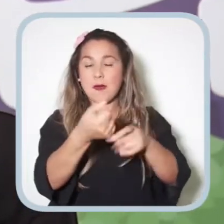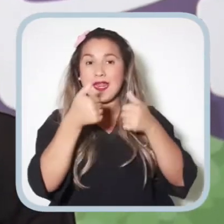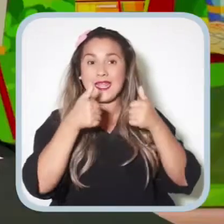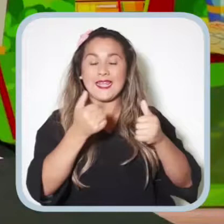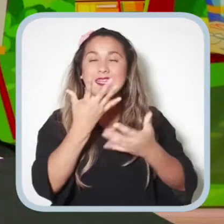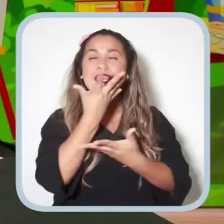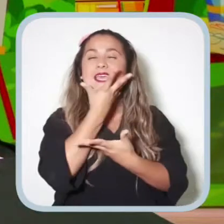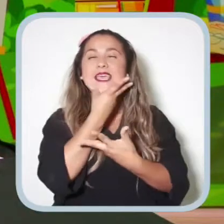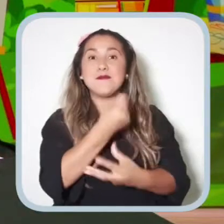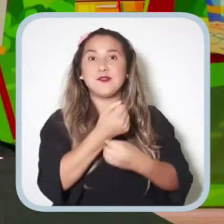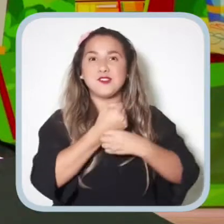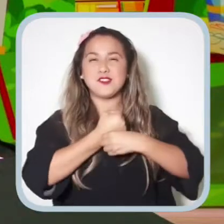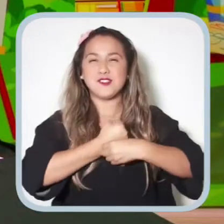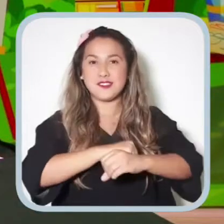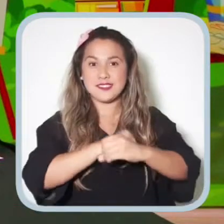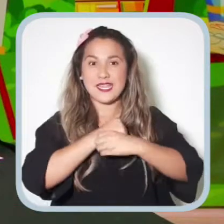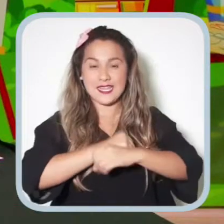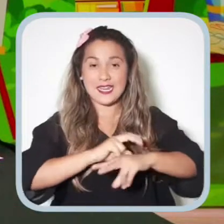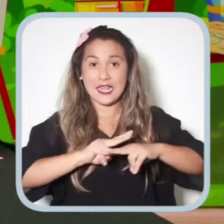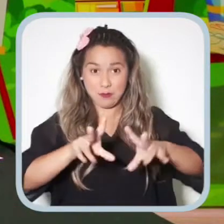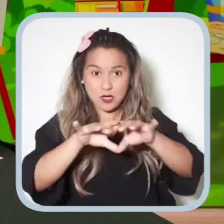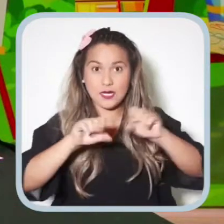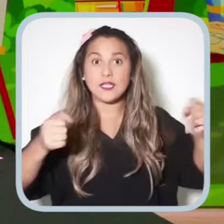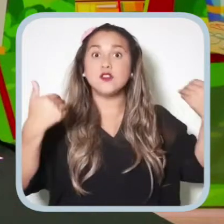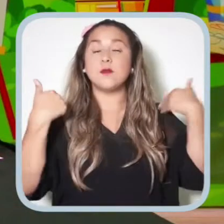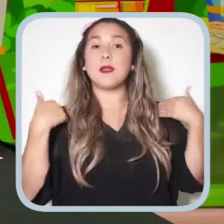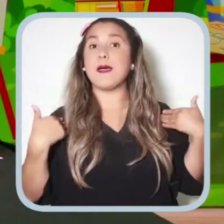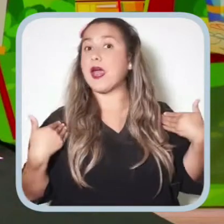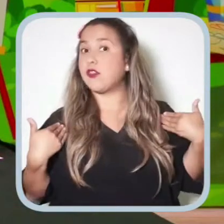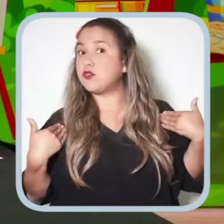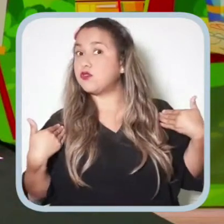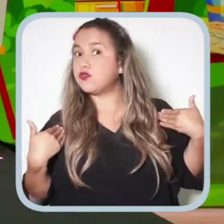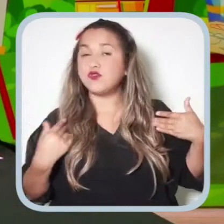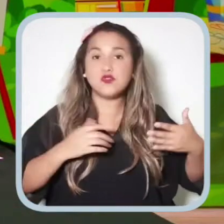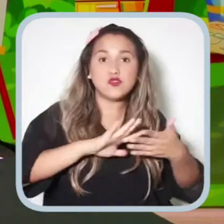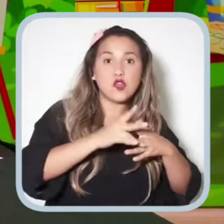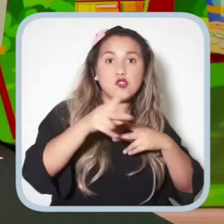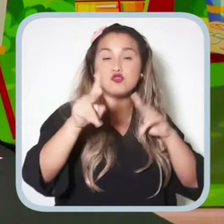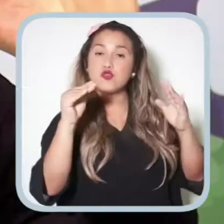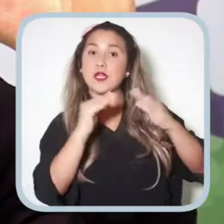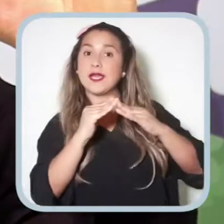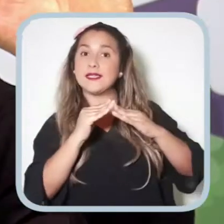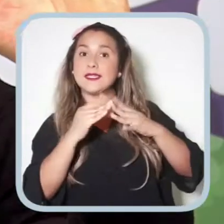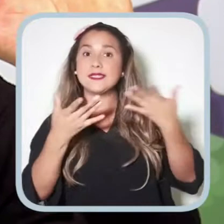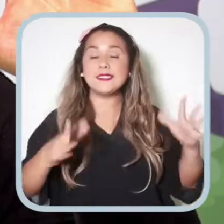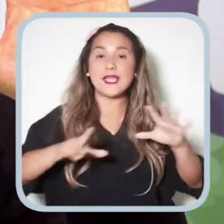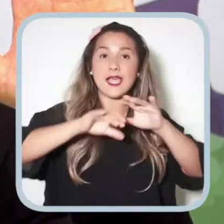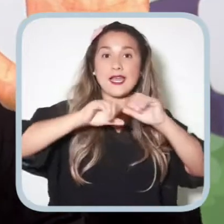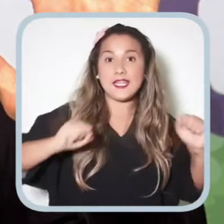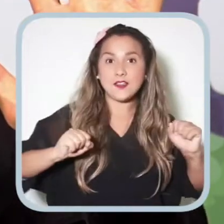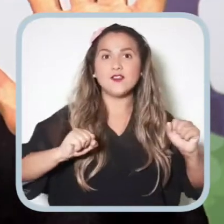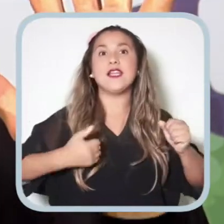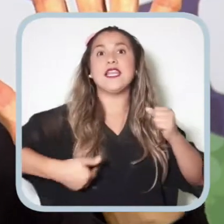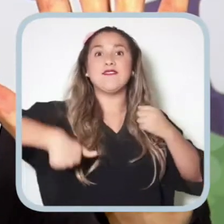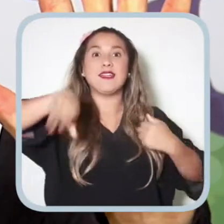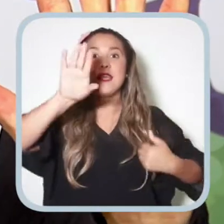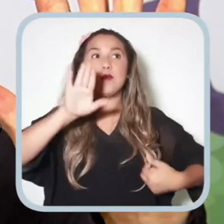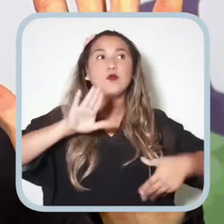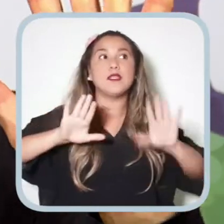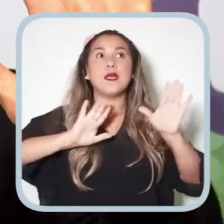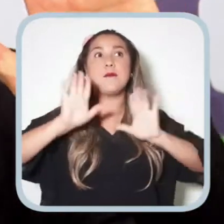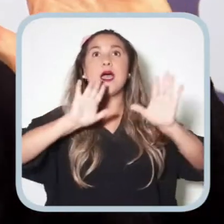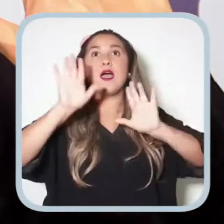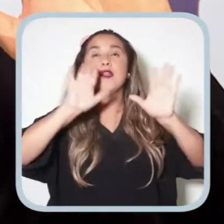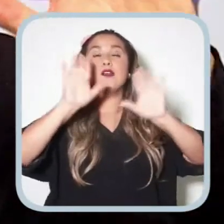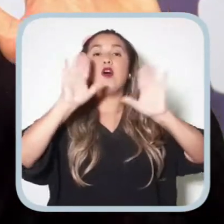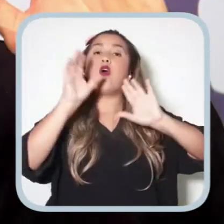realizar. ¿Están listos y preparados? Todos en sus casas, niños y niñas, levantamos nuestras manos y con la letra